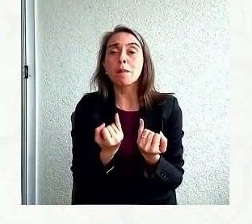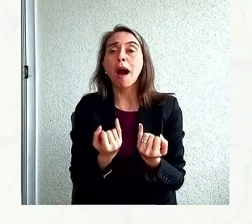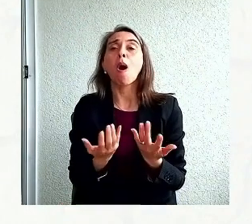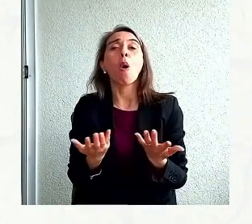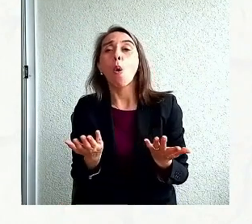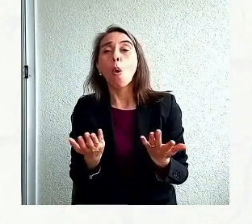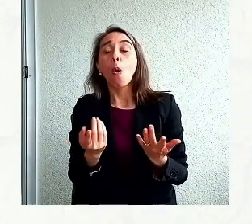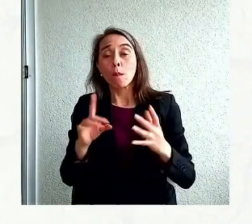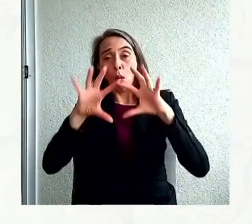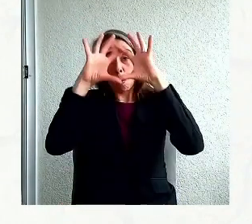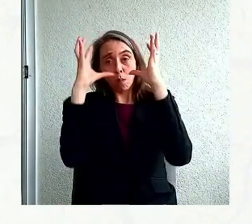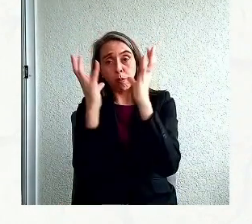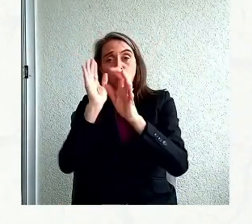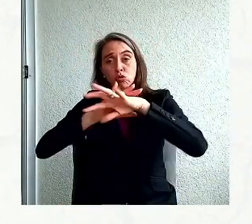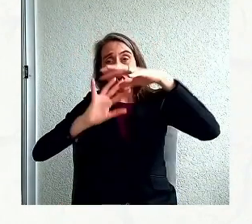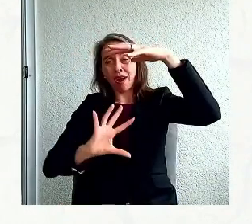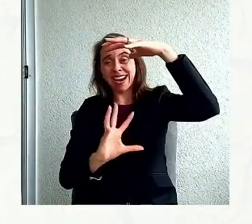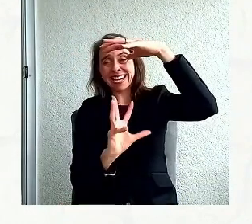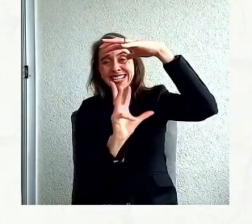la vegetación.